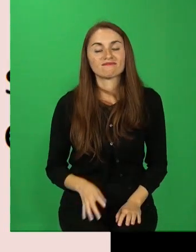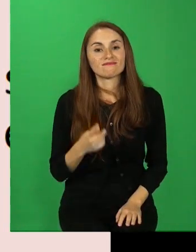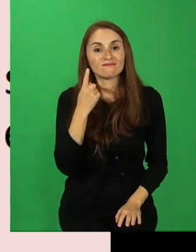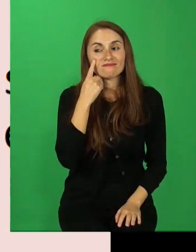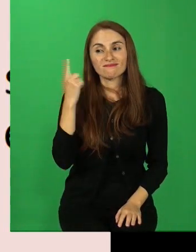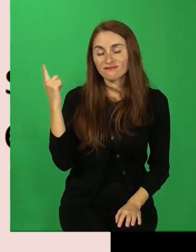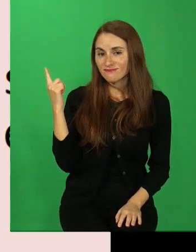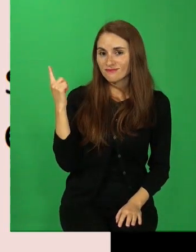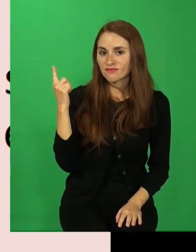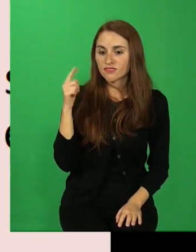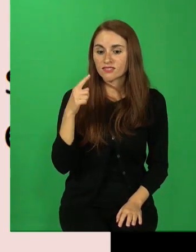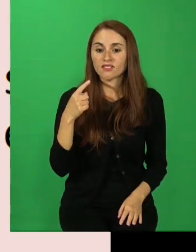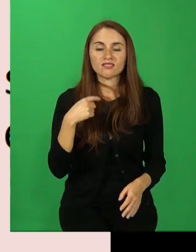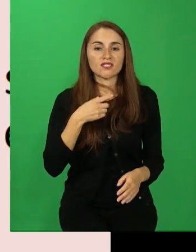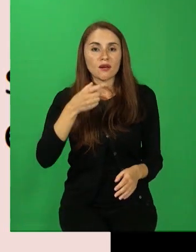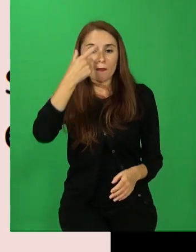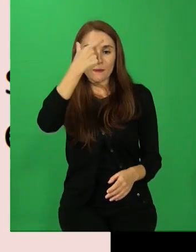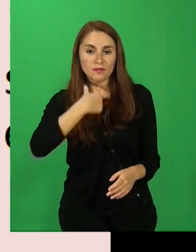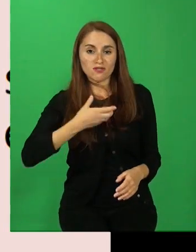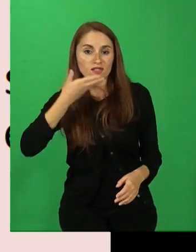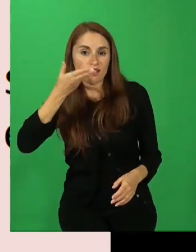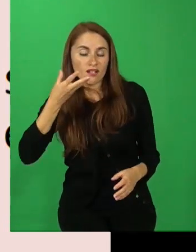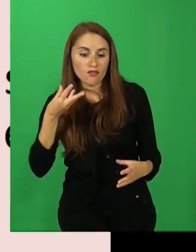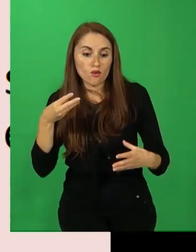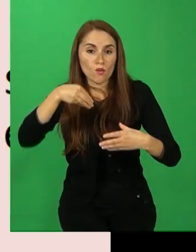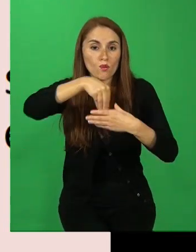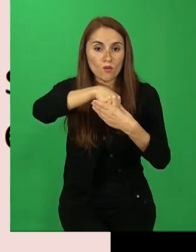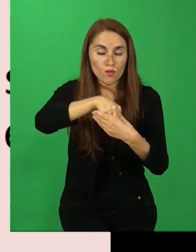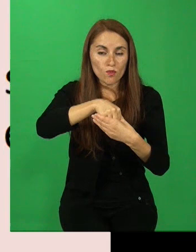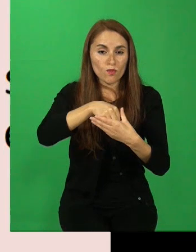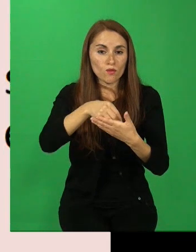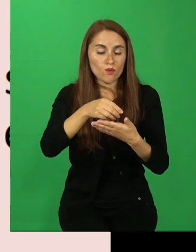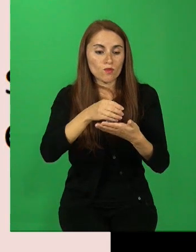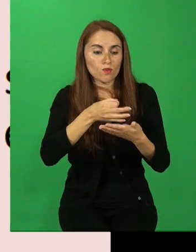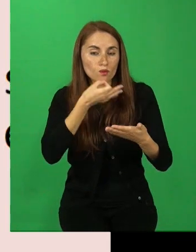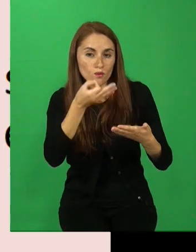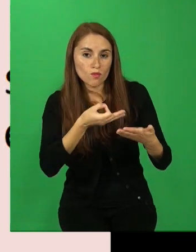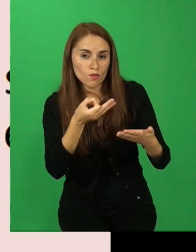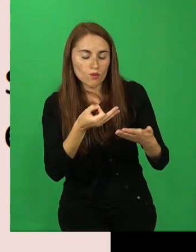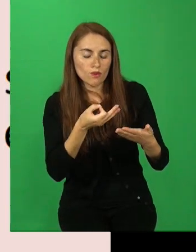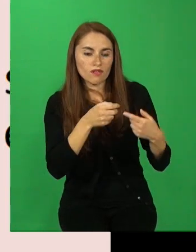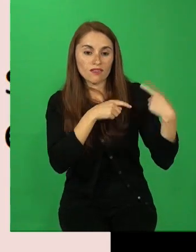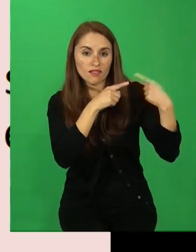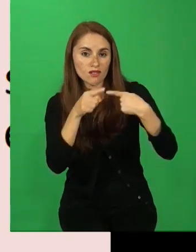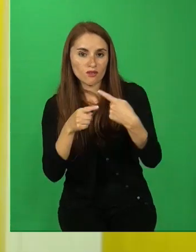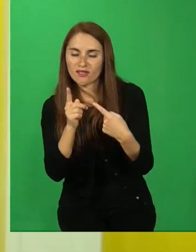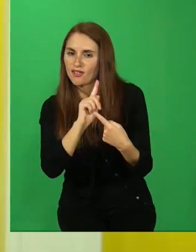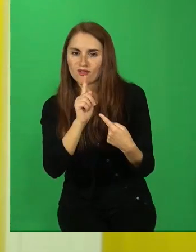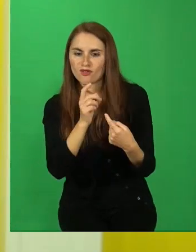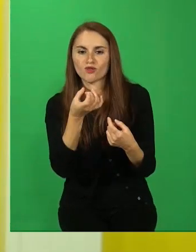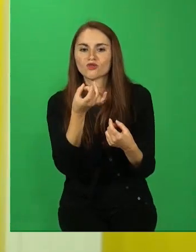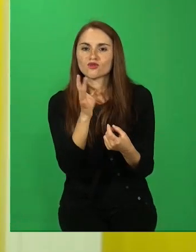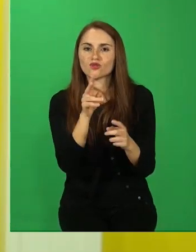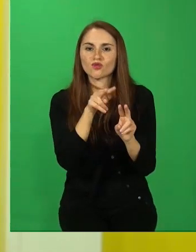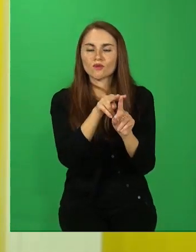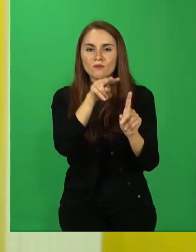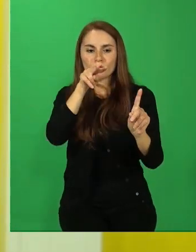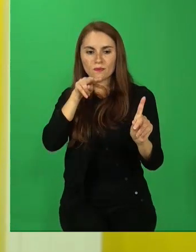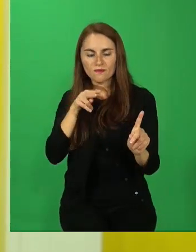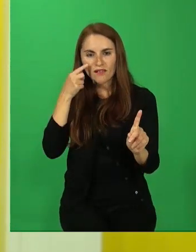no se incluye en el relato, sino que se limita a contar las acciones que realiza Iván frente a un gol, ¿cierto? A